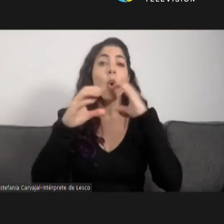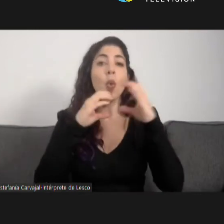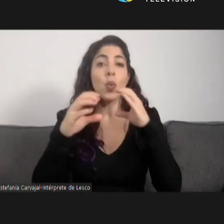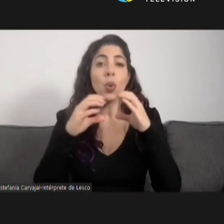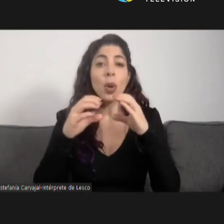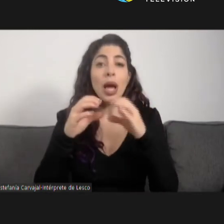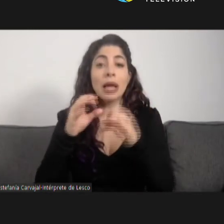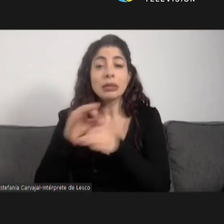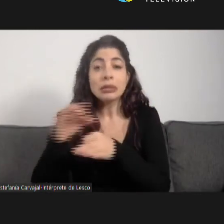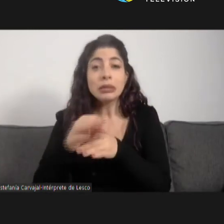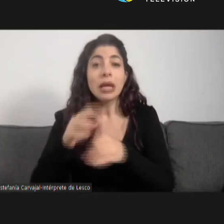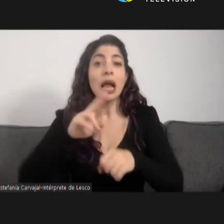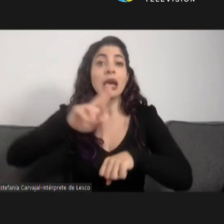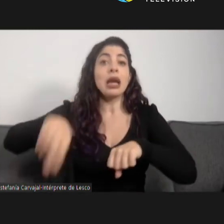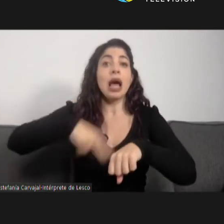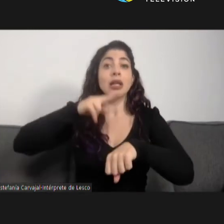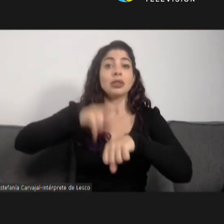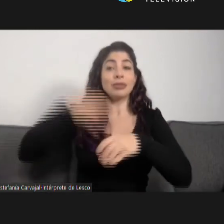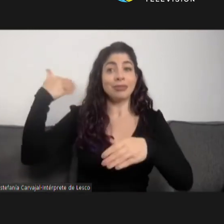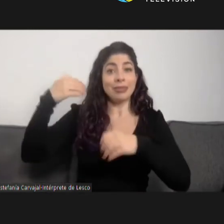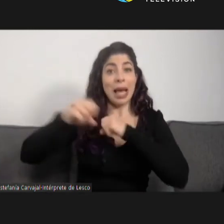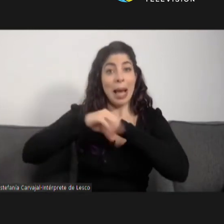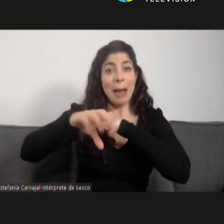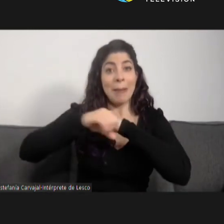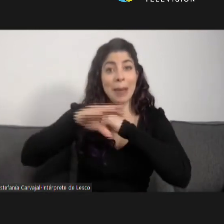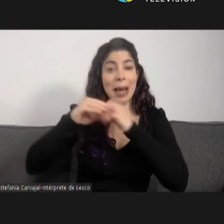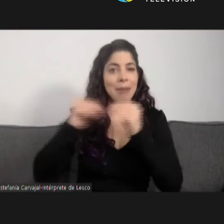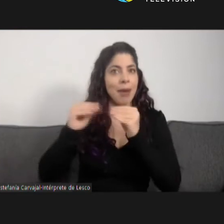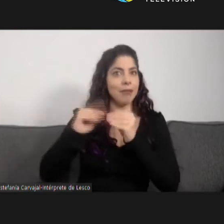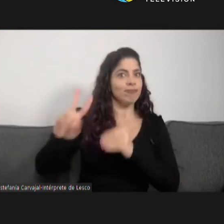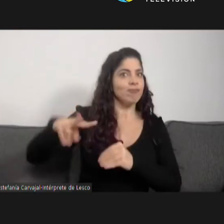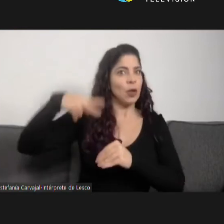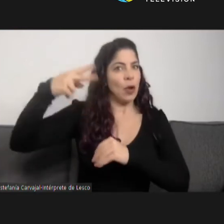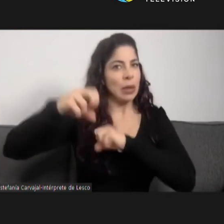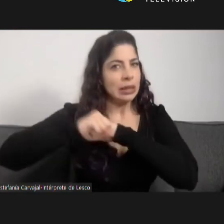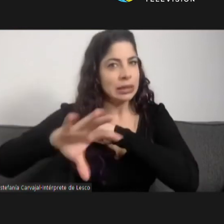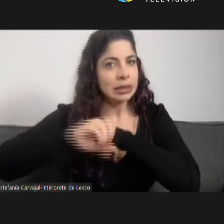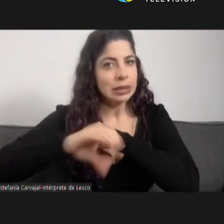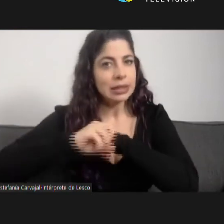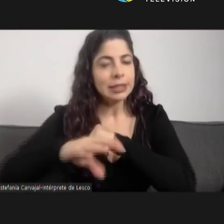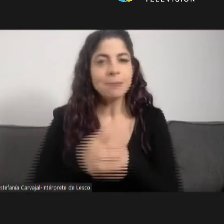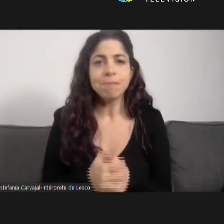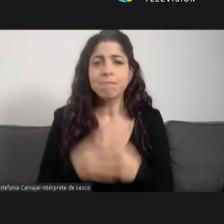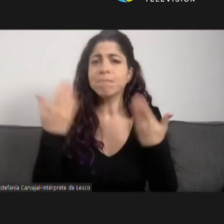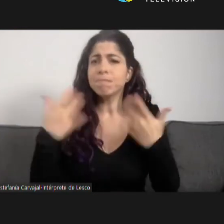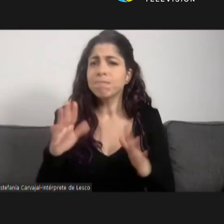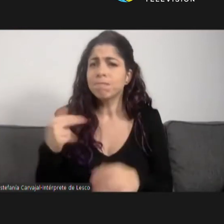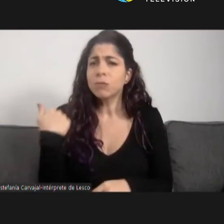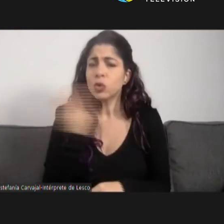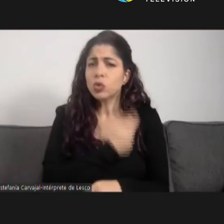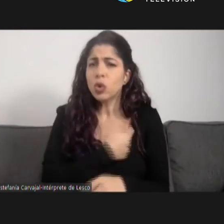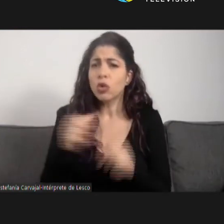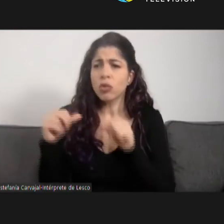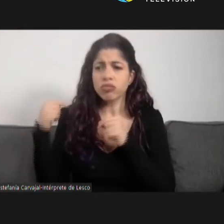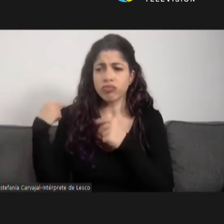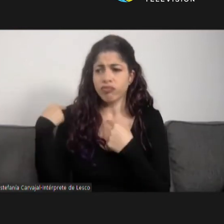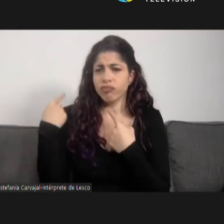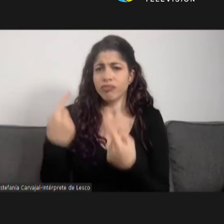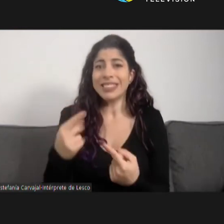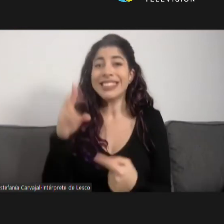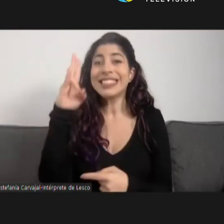y nacionales que se han venido desarrollando en todos los territorios. Hemos estado prácticamente en